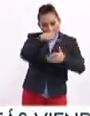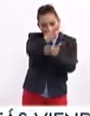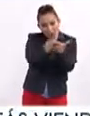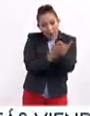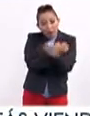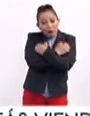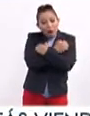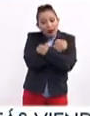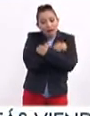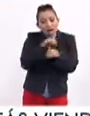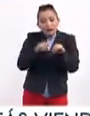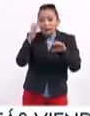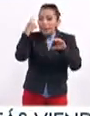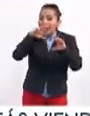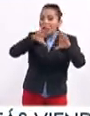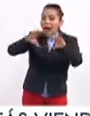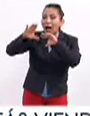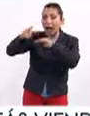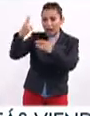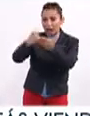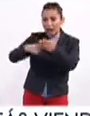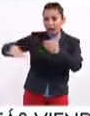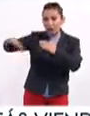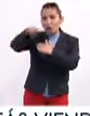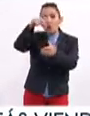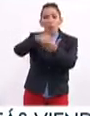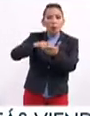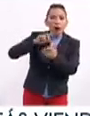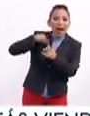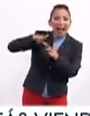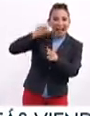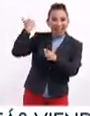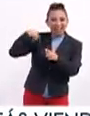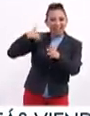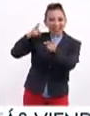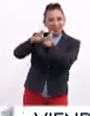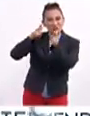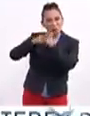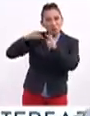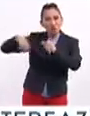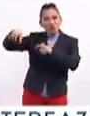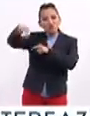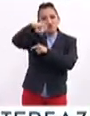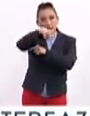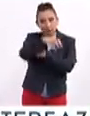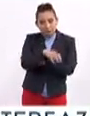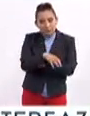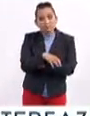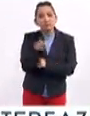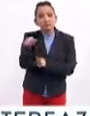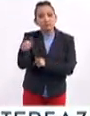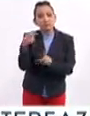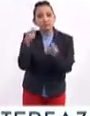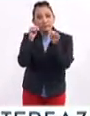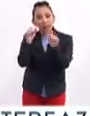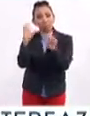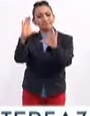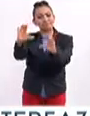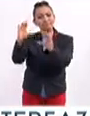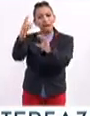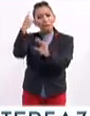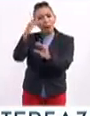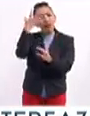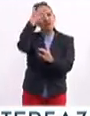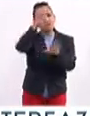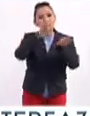programas educativos y de capacitación en el interior de las zonas veredales, donde fueron desplegados los excombatientes, centrados en la formación para